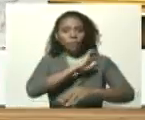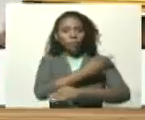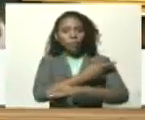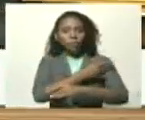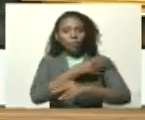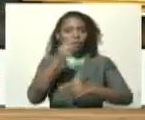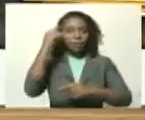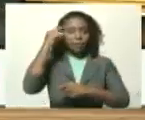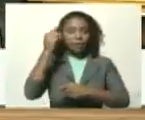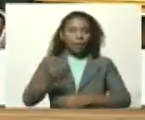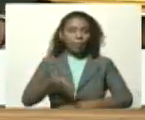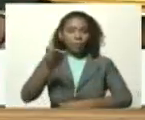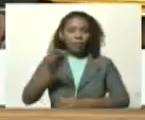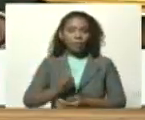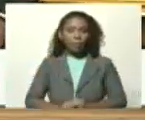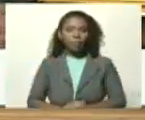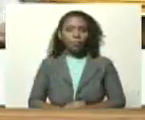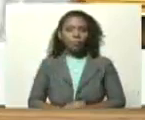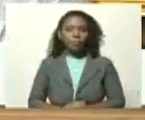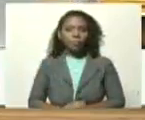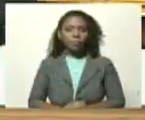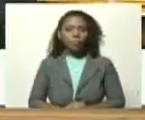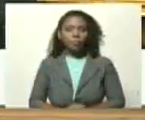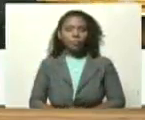fechas correspondientes.